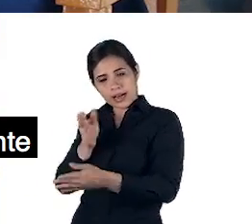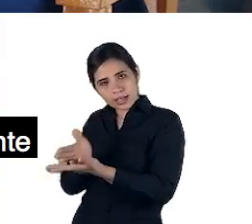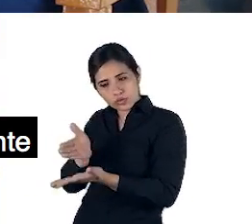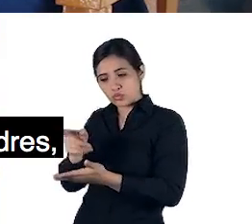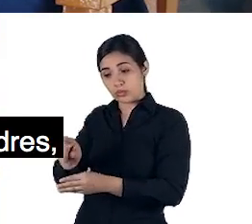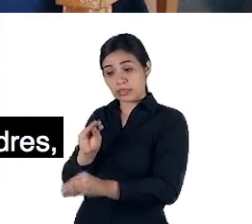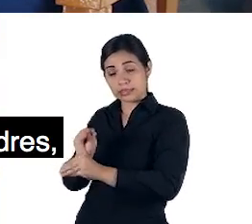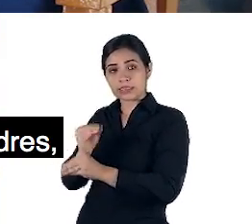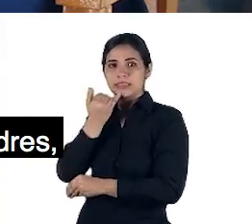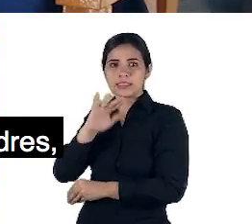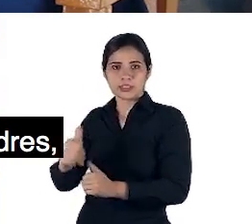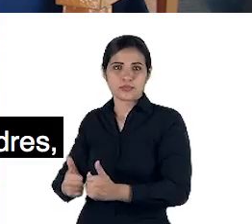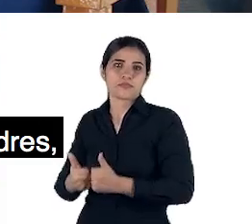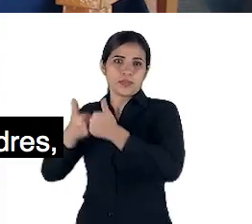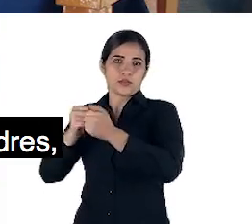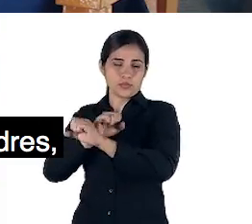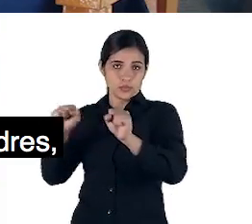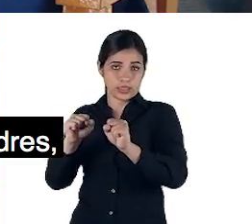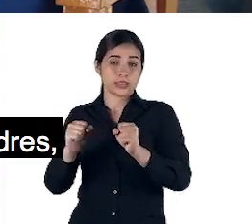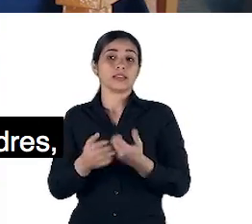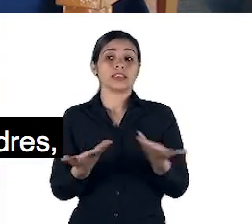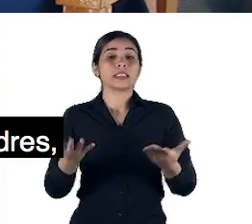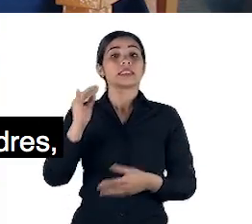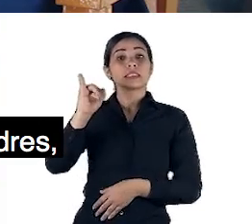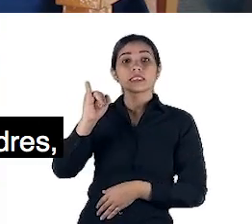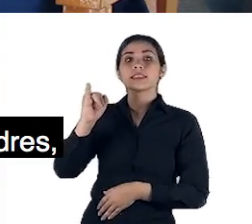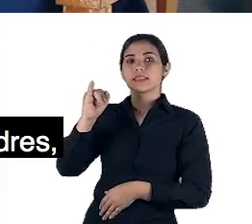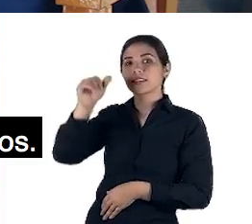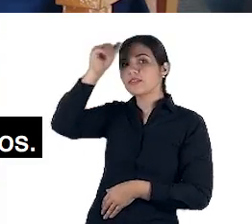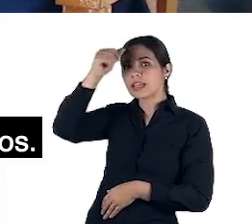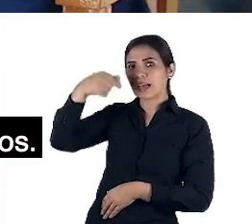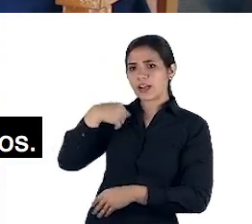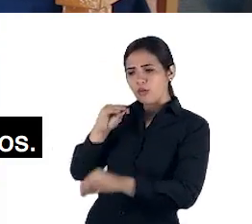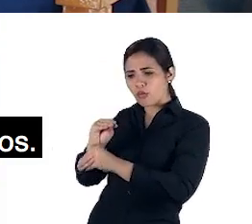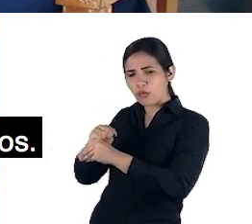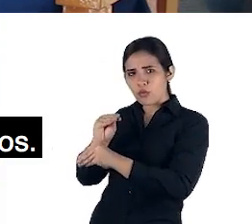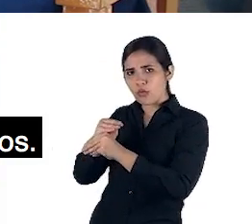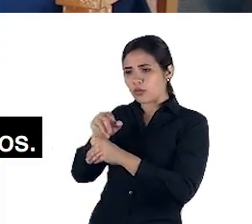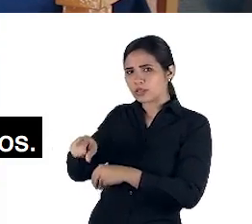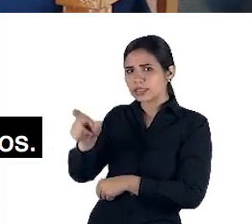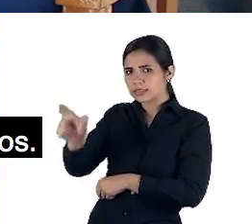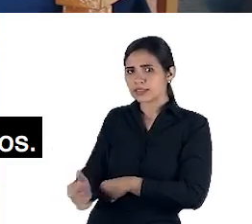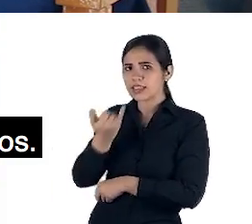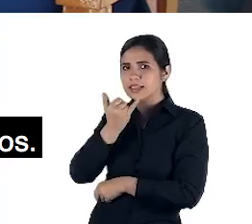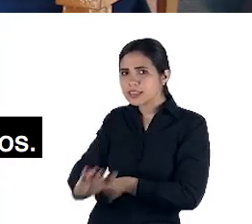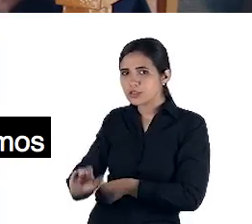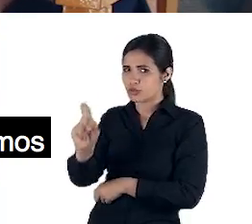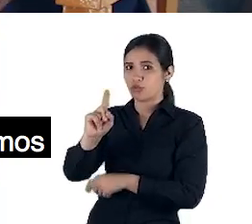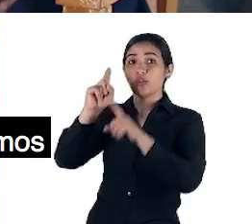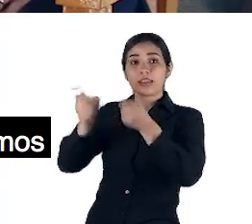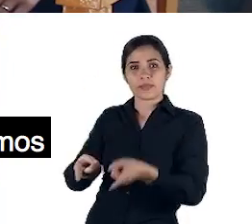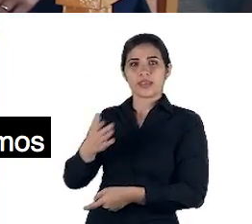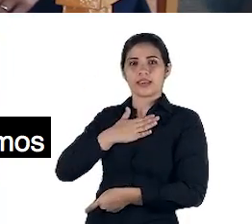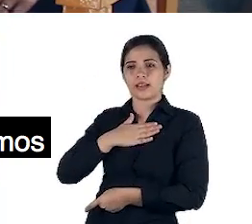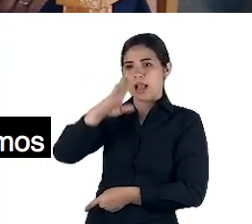que no solamente se crían niños, sino se crían también al mismo tiempo los padres, los tíos, los abuelos y todos los que rodean a nuestros chicos. Bueno,